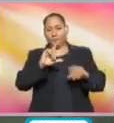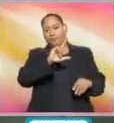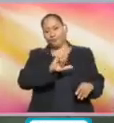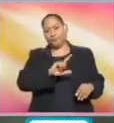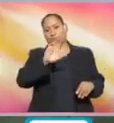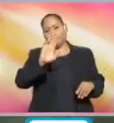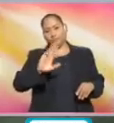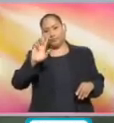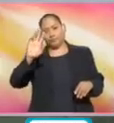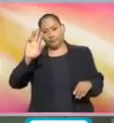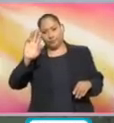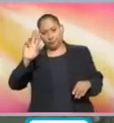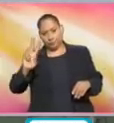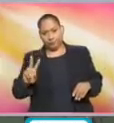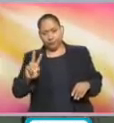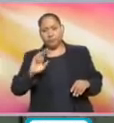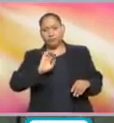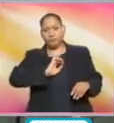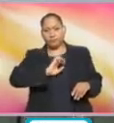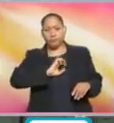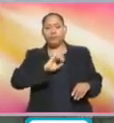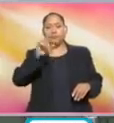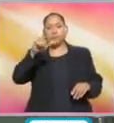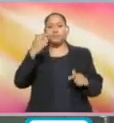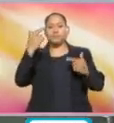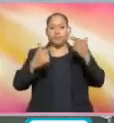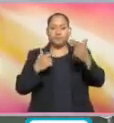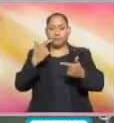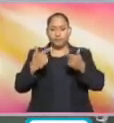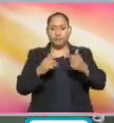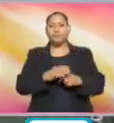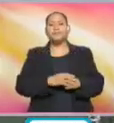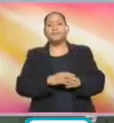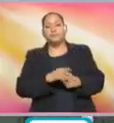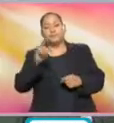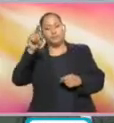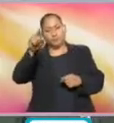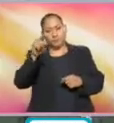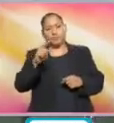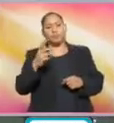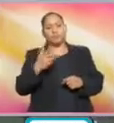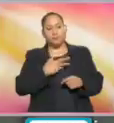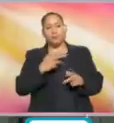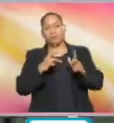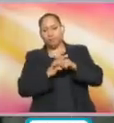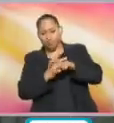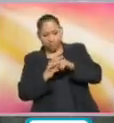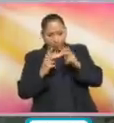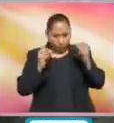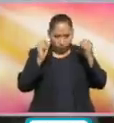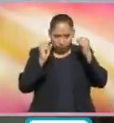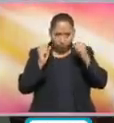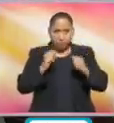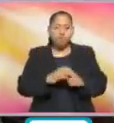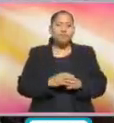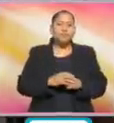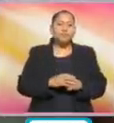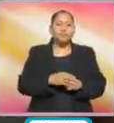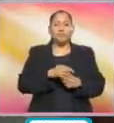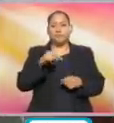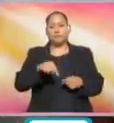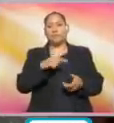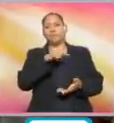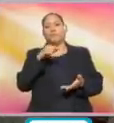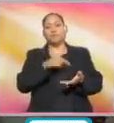y viernes, ahí estamos entrenando aquí en el gimnasio Jordán, y sí, ahí estamos, hay varios luchadores. Y luego aquí en este